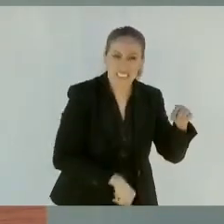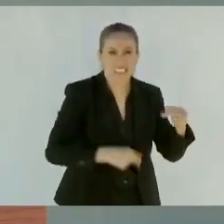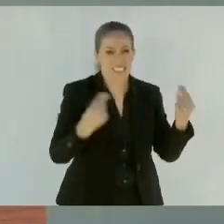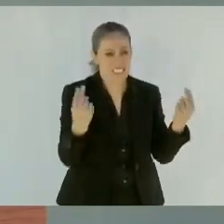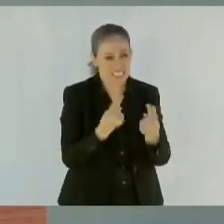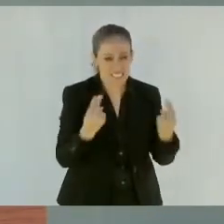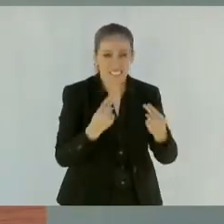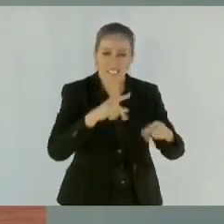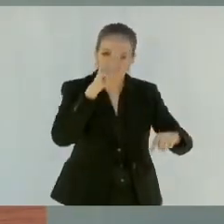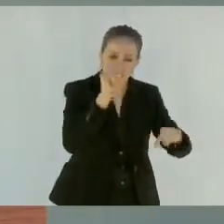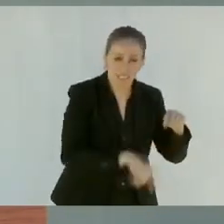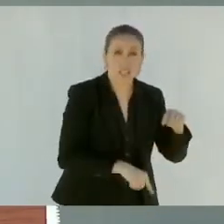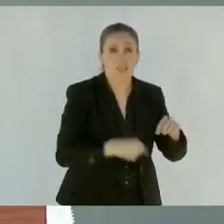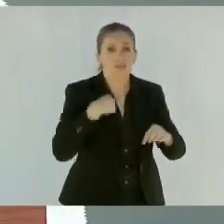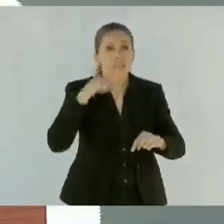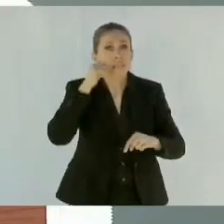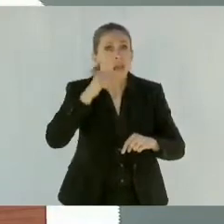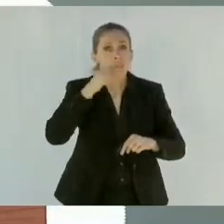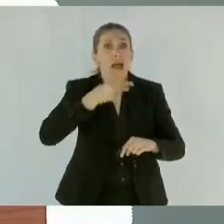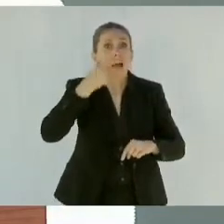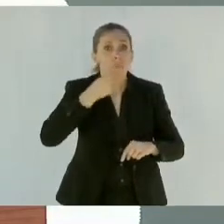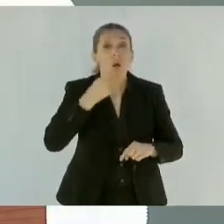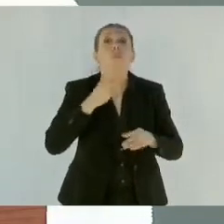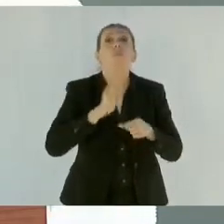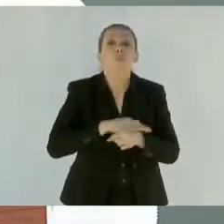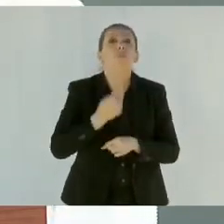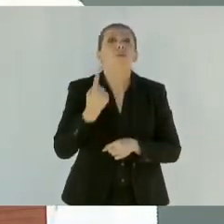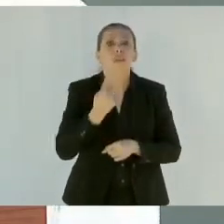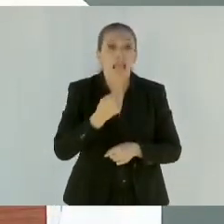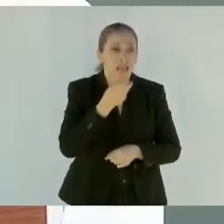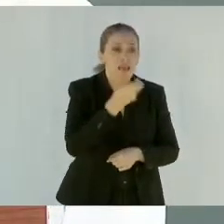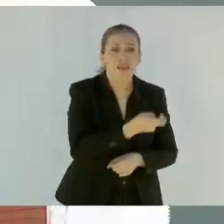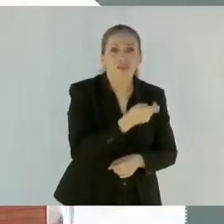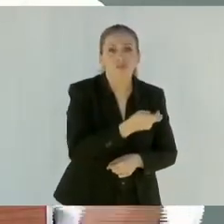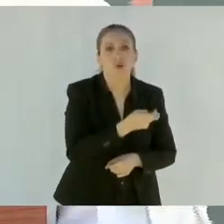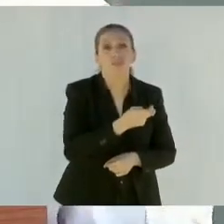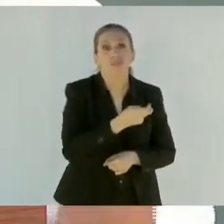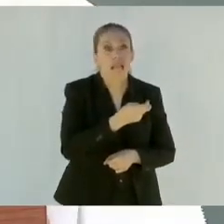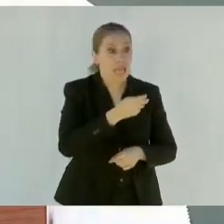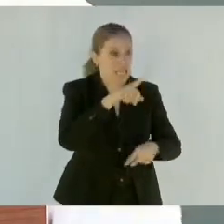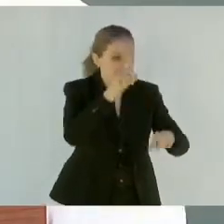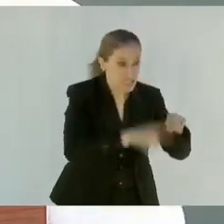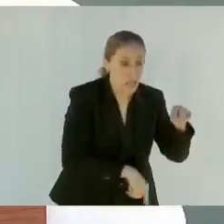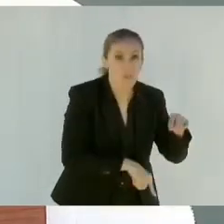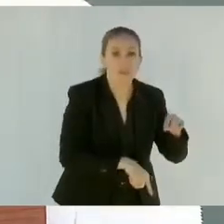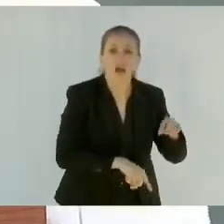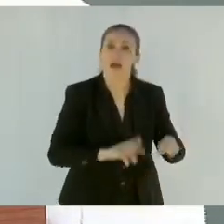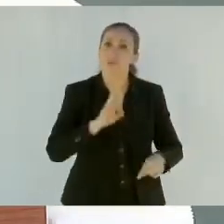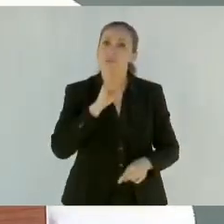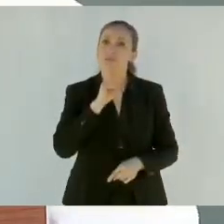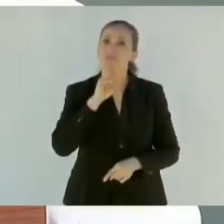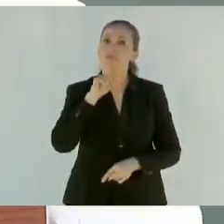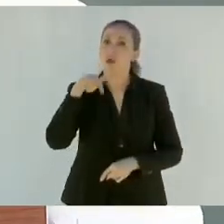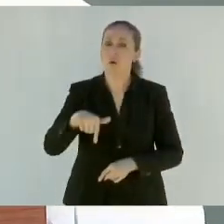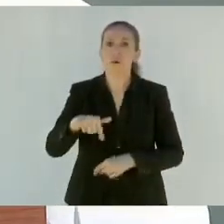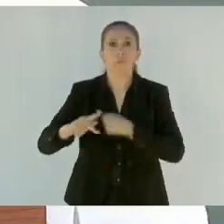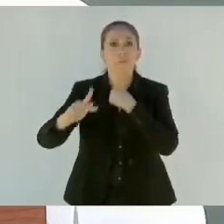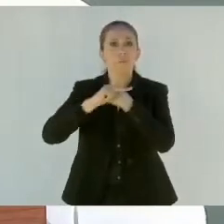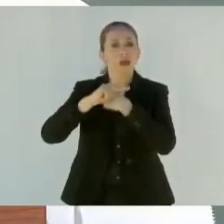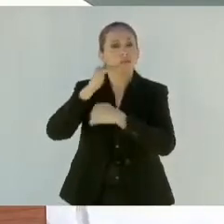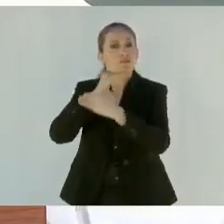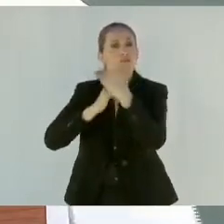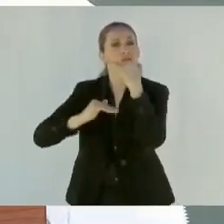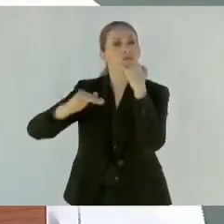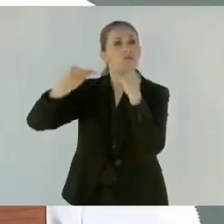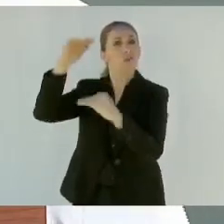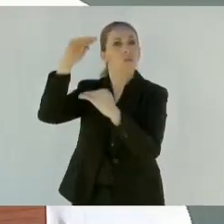Nos está dando muchos resultados. ¿Cuánto nos ahorramos por no permitir